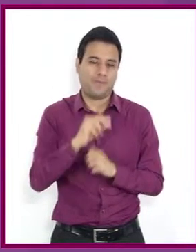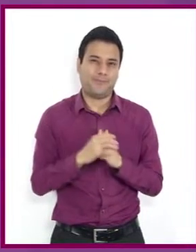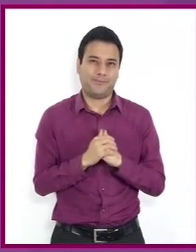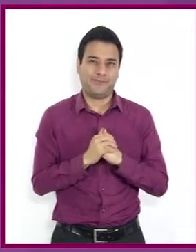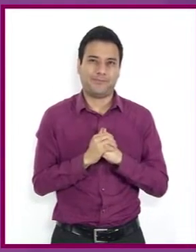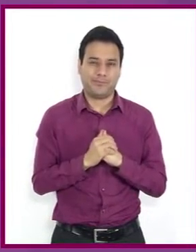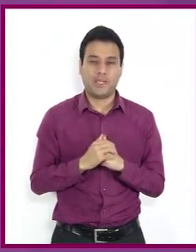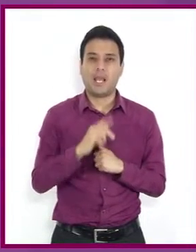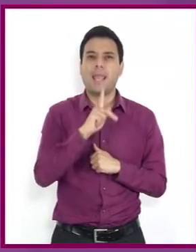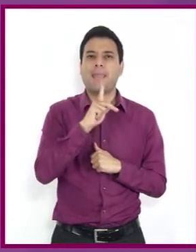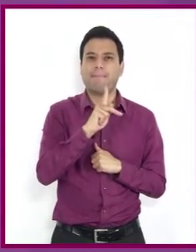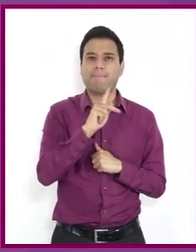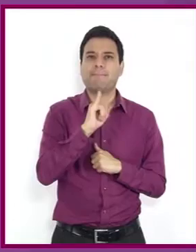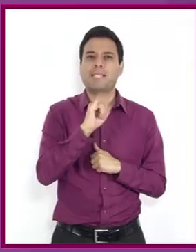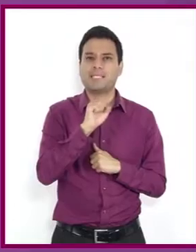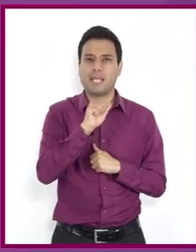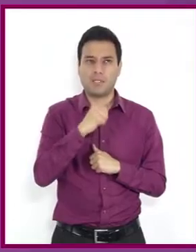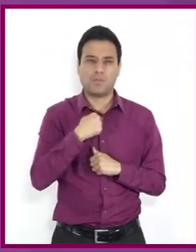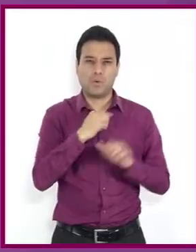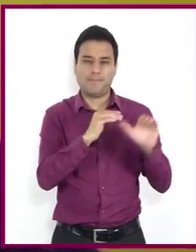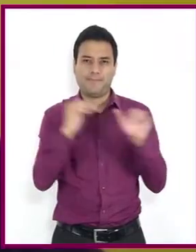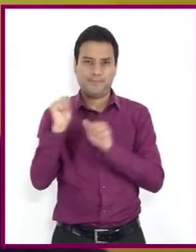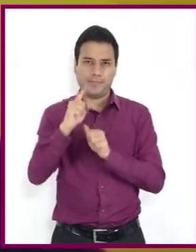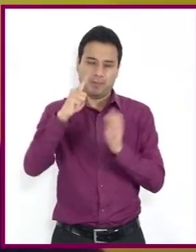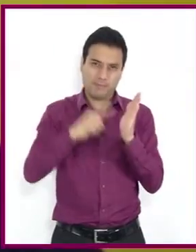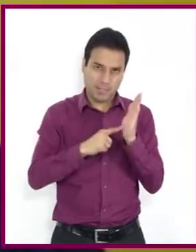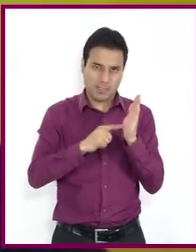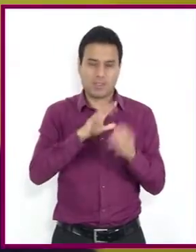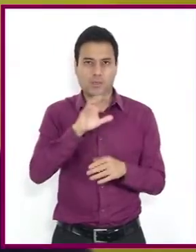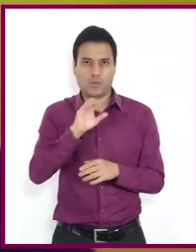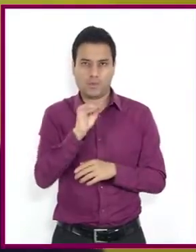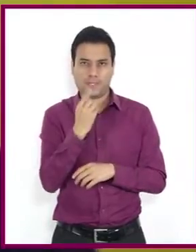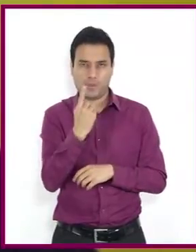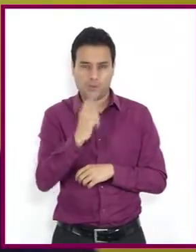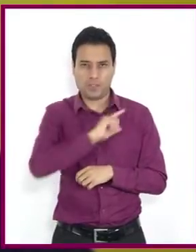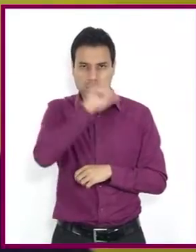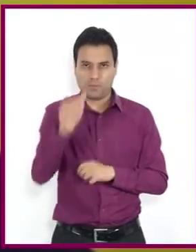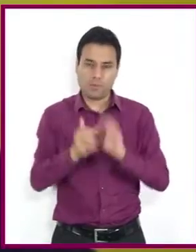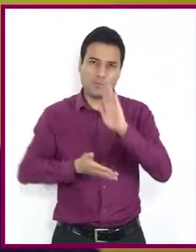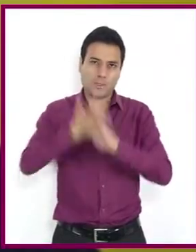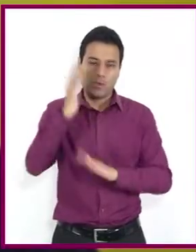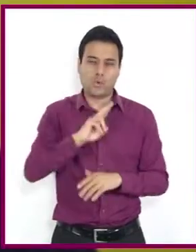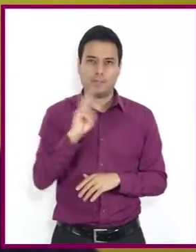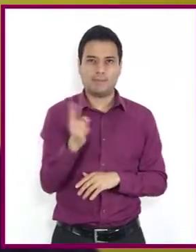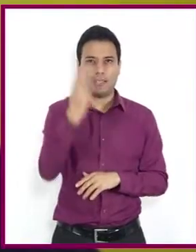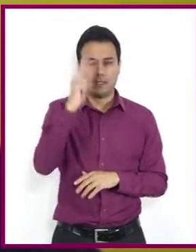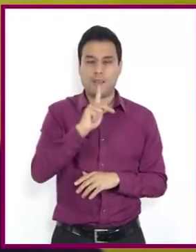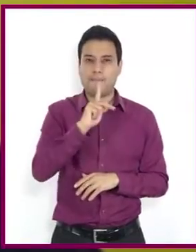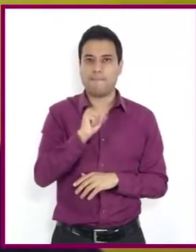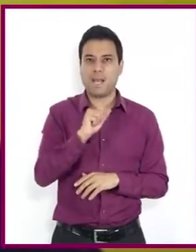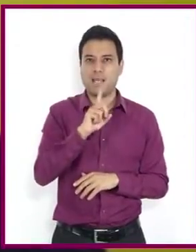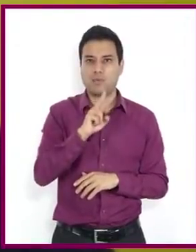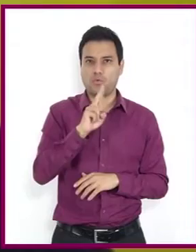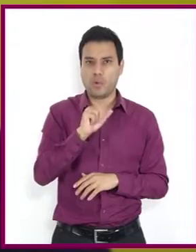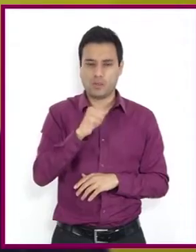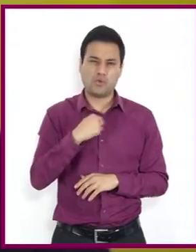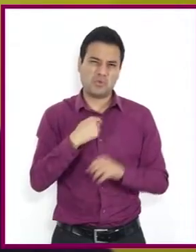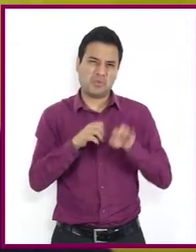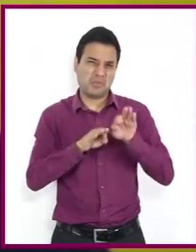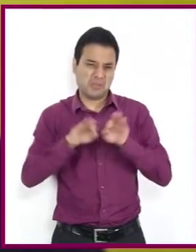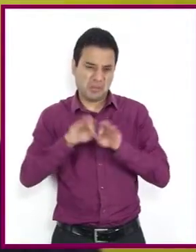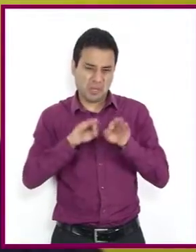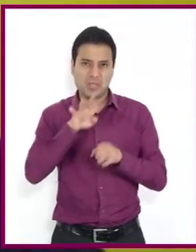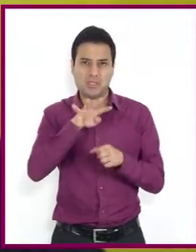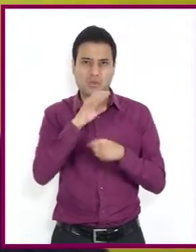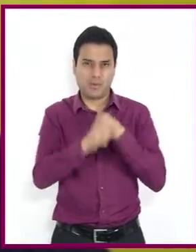En Pisa solo estuve hasta 1591. Después me fui a la Universidad de Padua, donde trabajé por casi